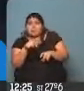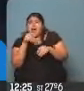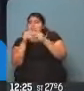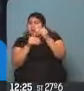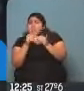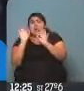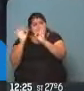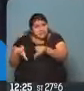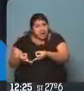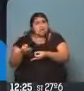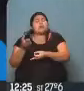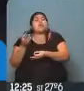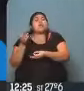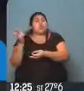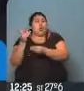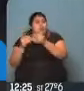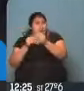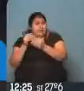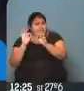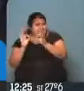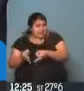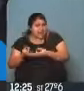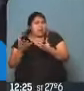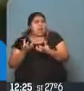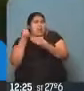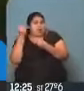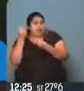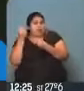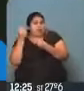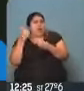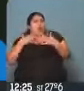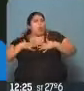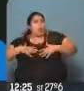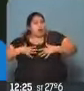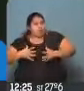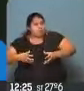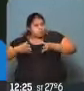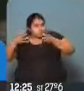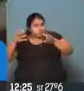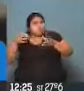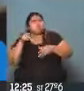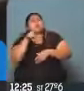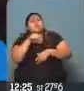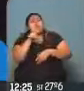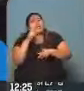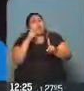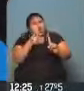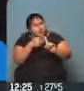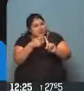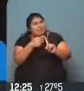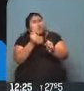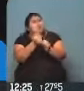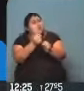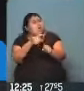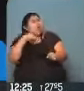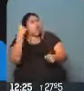ya sabe las dos familias que vamos a recuperar los cuerpos el objetivo ustedes que están en contacto los que hacen este tipo de trabajo han tenido